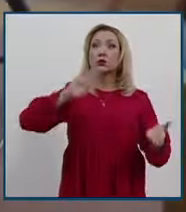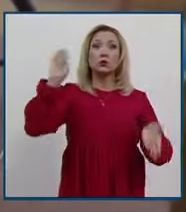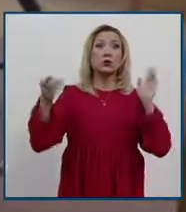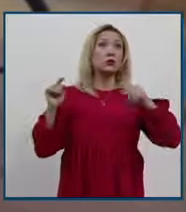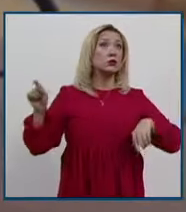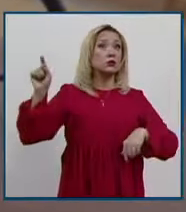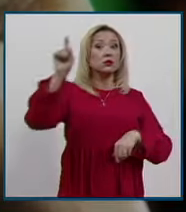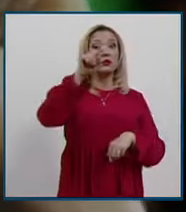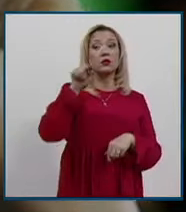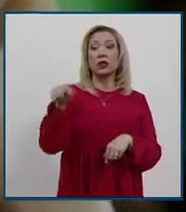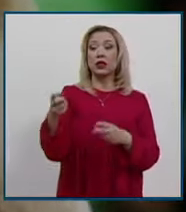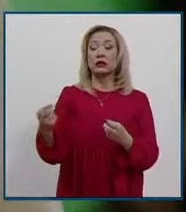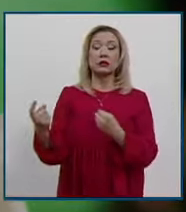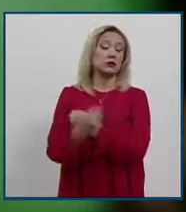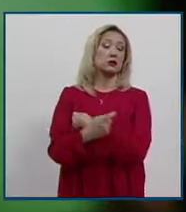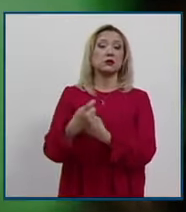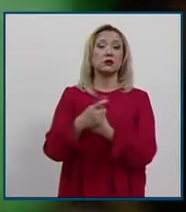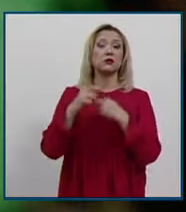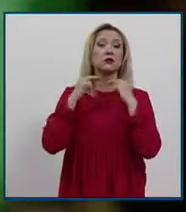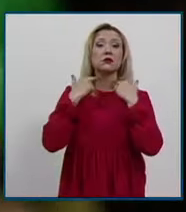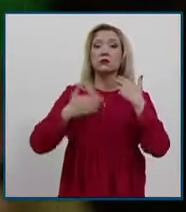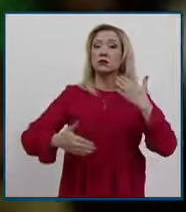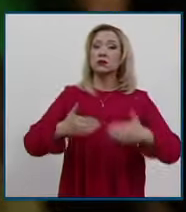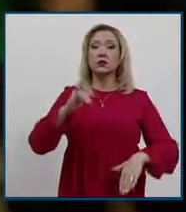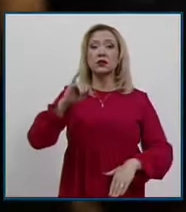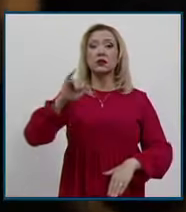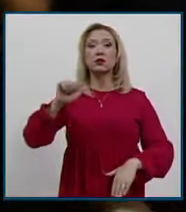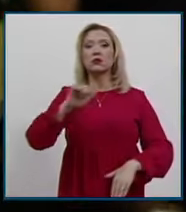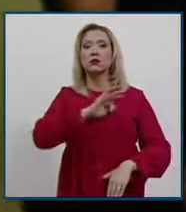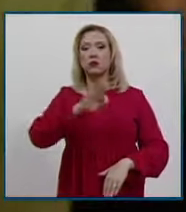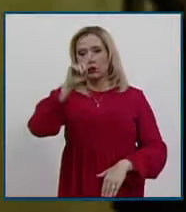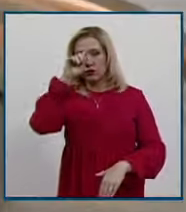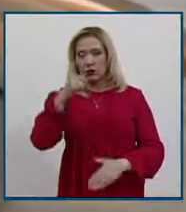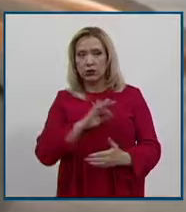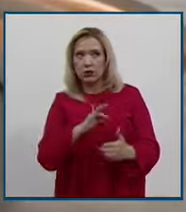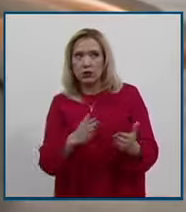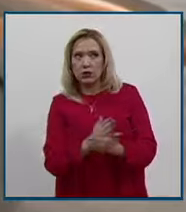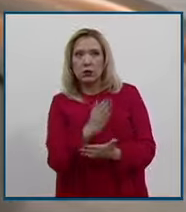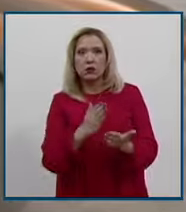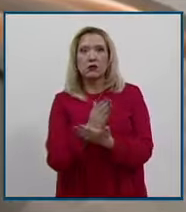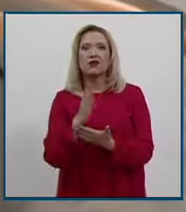Inteligencia artificial sea utilizada para interferir en los procesos